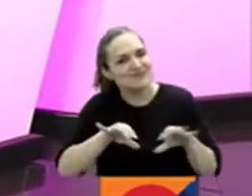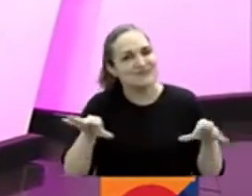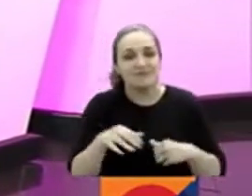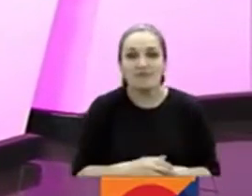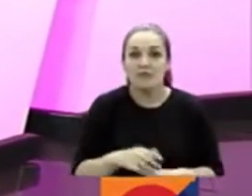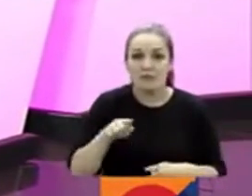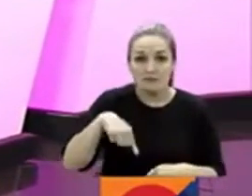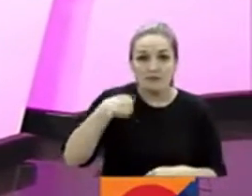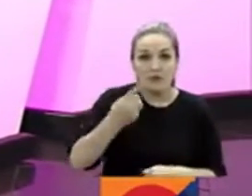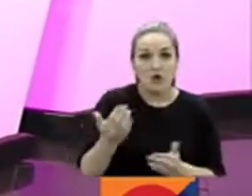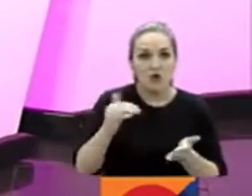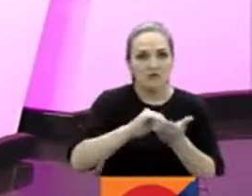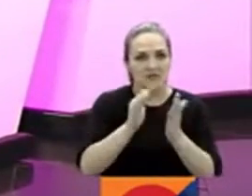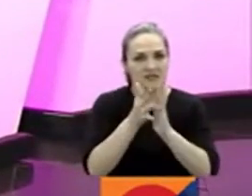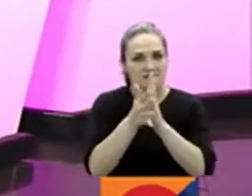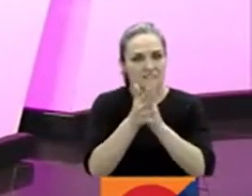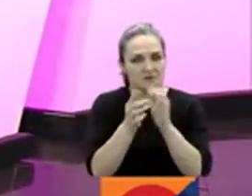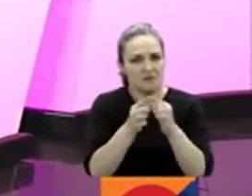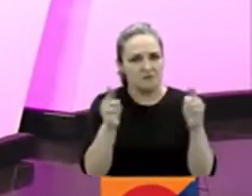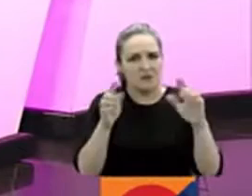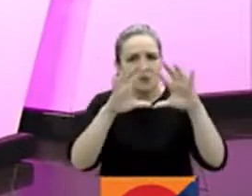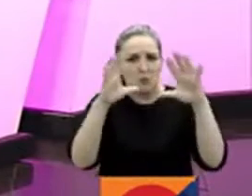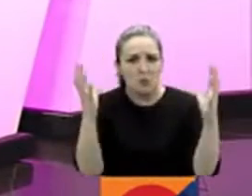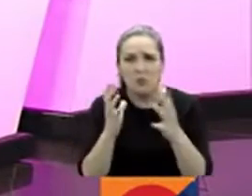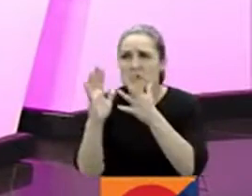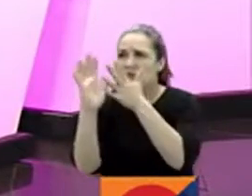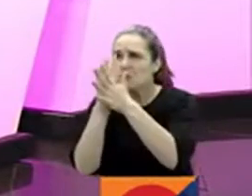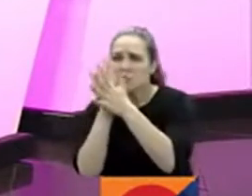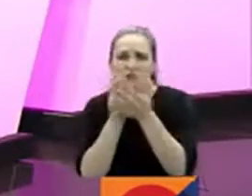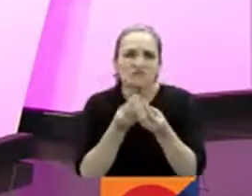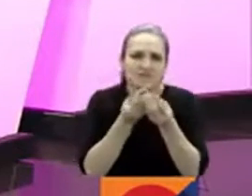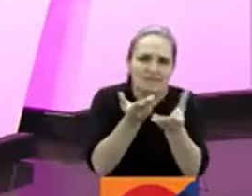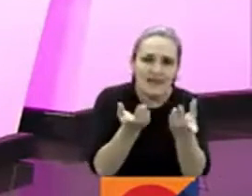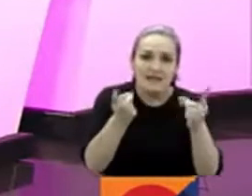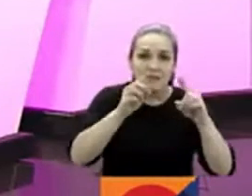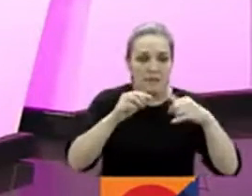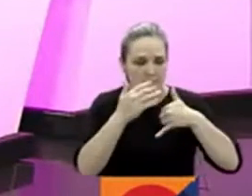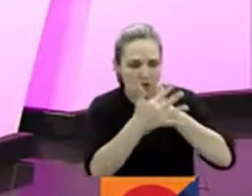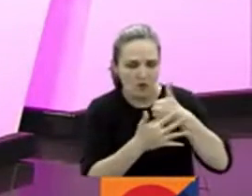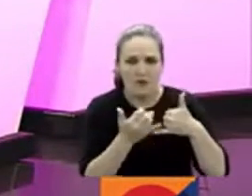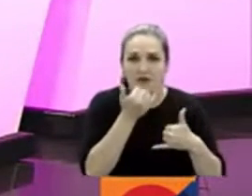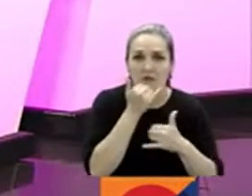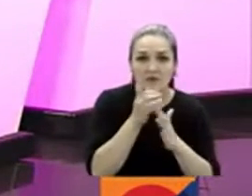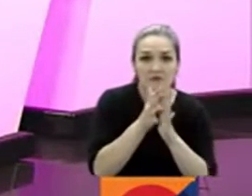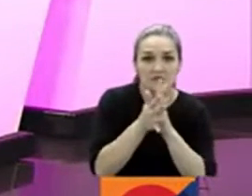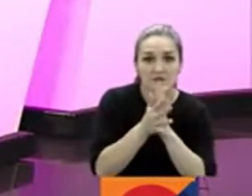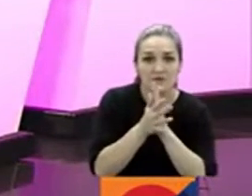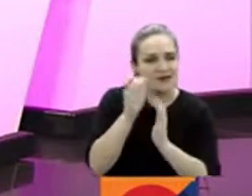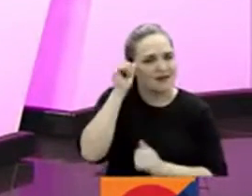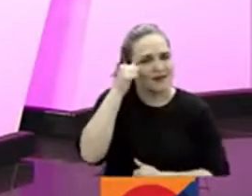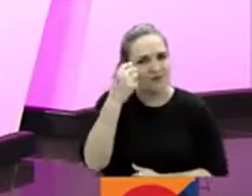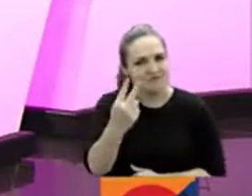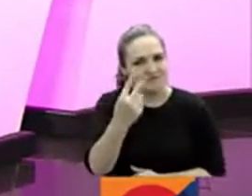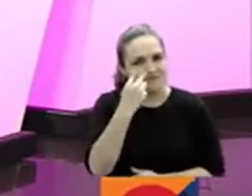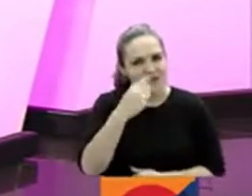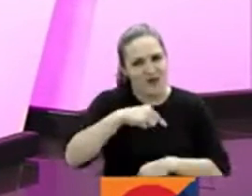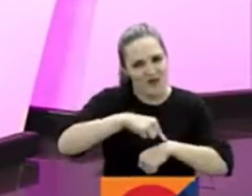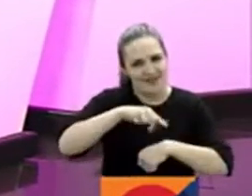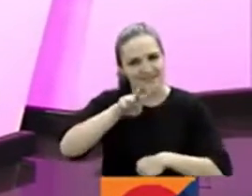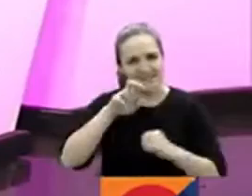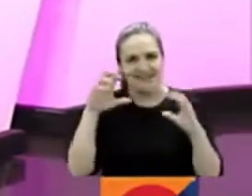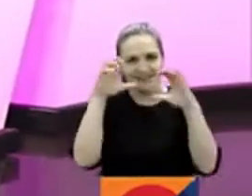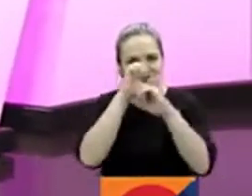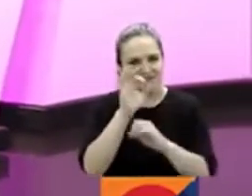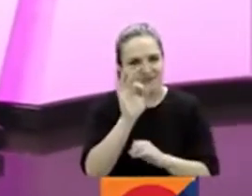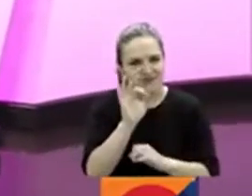encontramos nuevamente con más información del mundo, con más información también de nuestro país. No olviden, somos la opción de las 7 de la